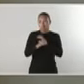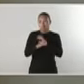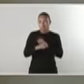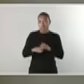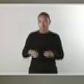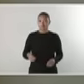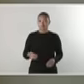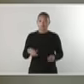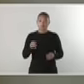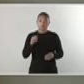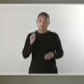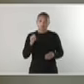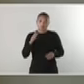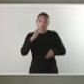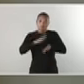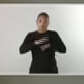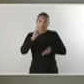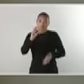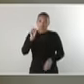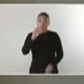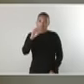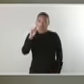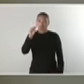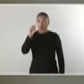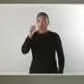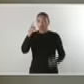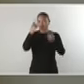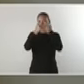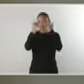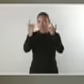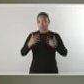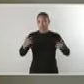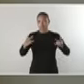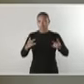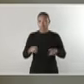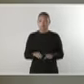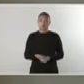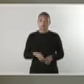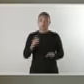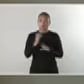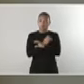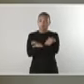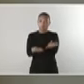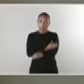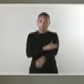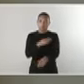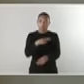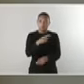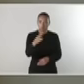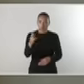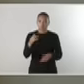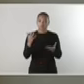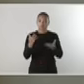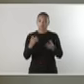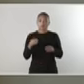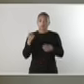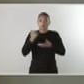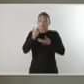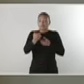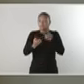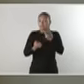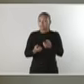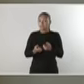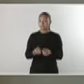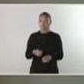por ser de los más corruptos en la historia compañeros de ellos es el que está patrocinando la campaña no solamente